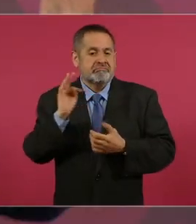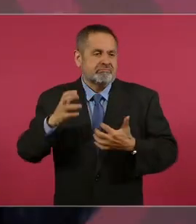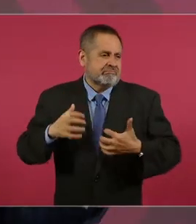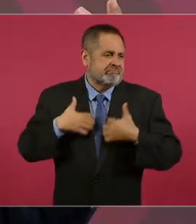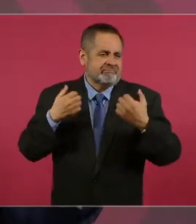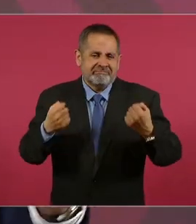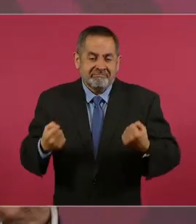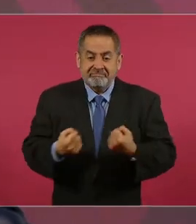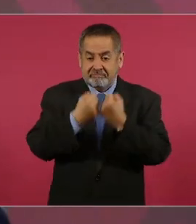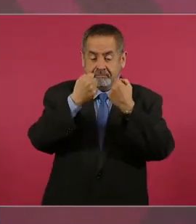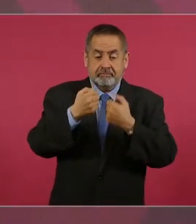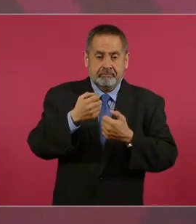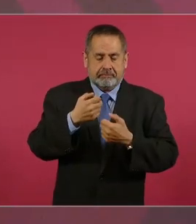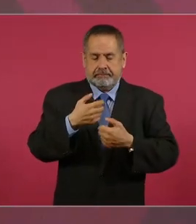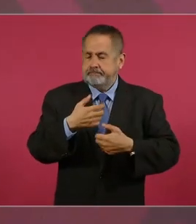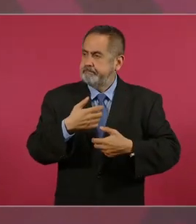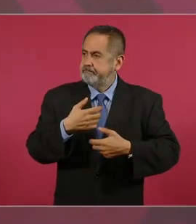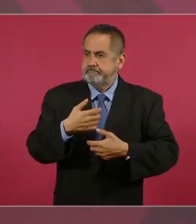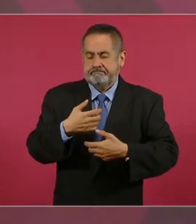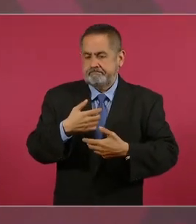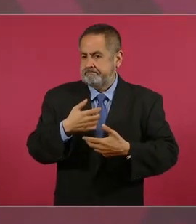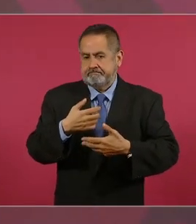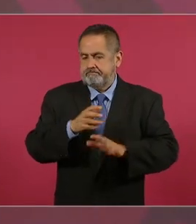dice la responsabilidad tan grande, ¿no?